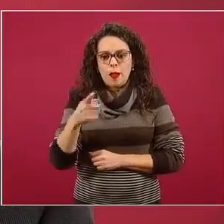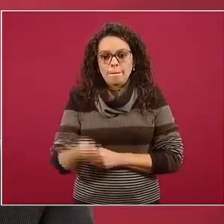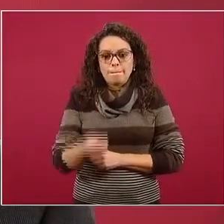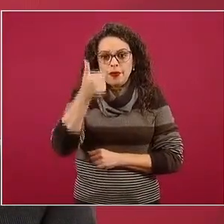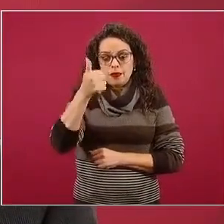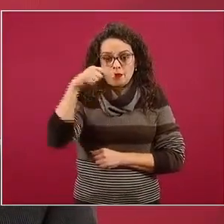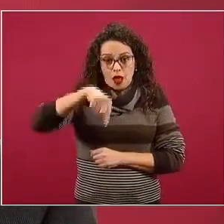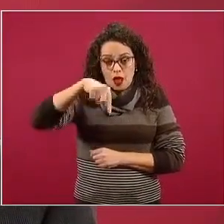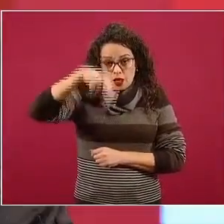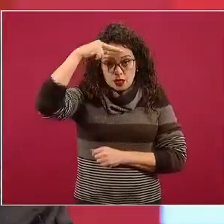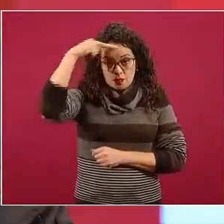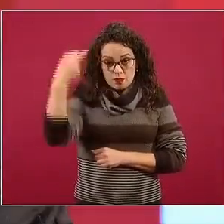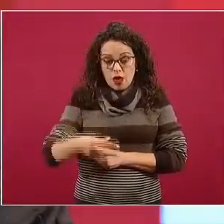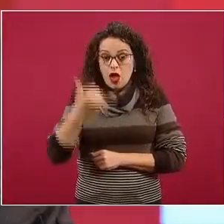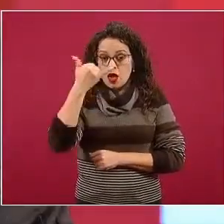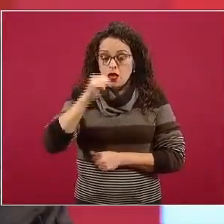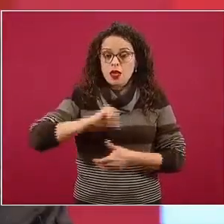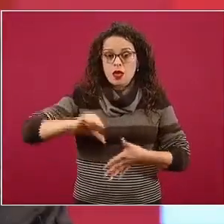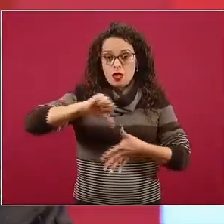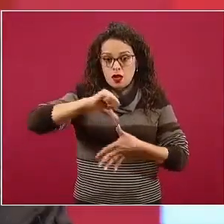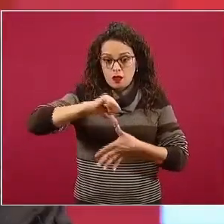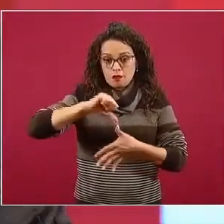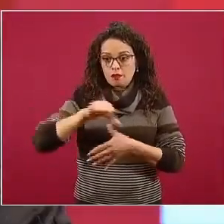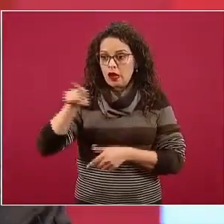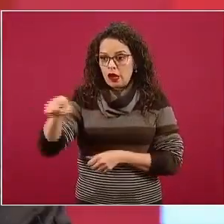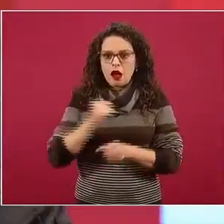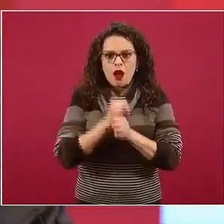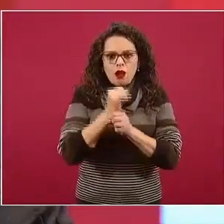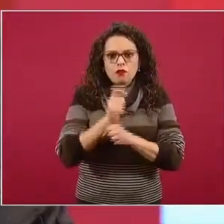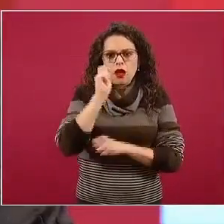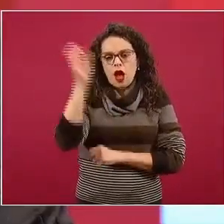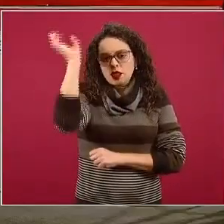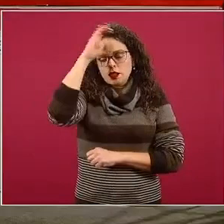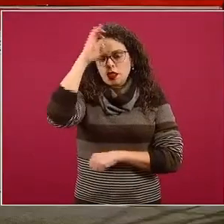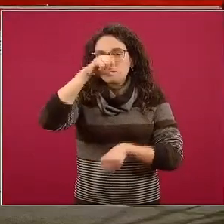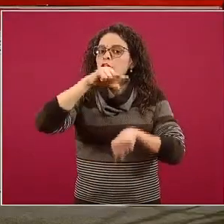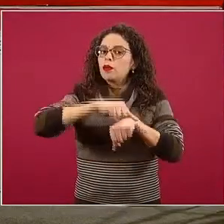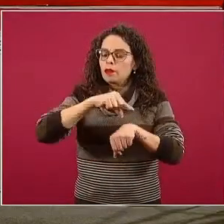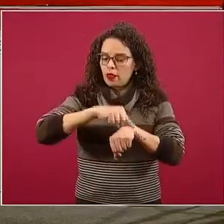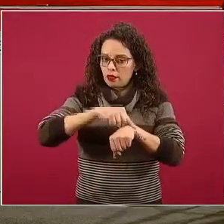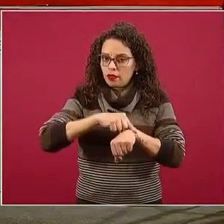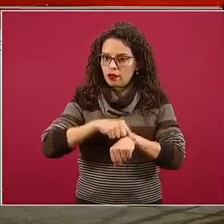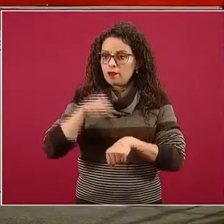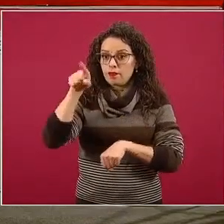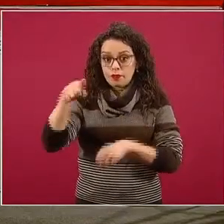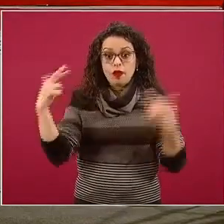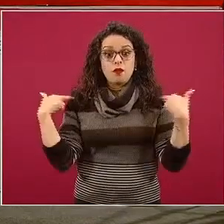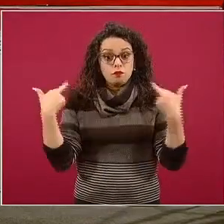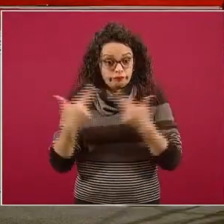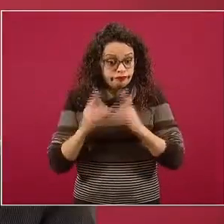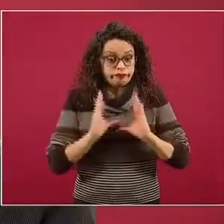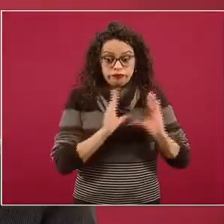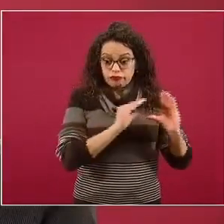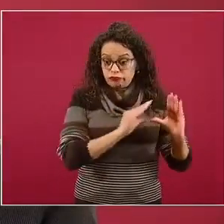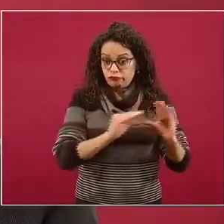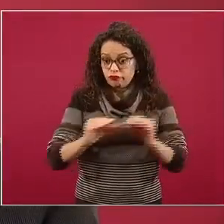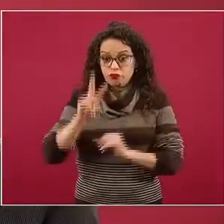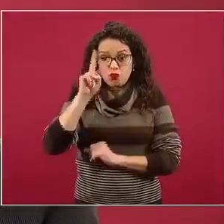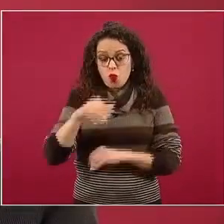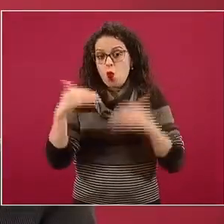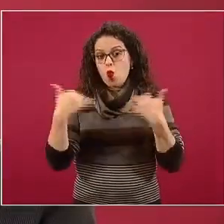trasplante en el país y en América Latina. Fue un investigador en ciencias médicas, fue un docente también muy